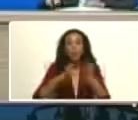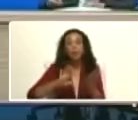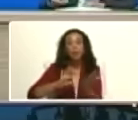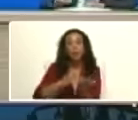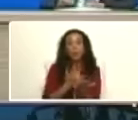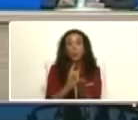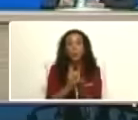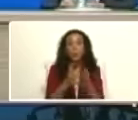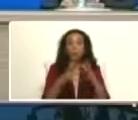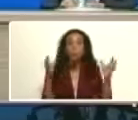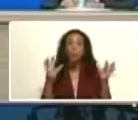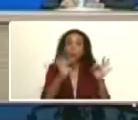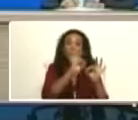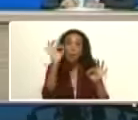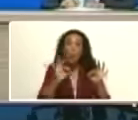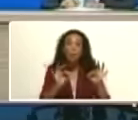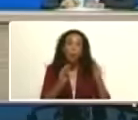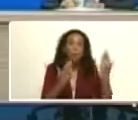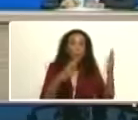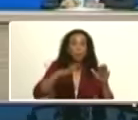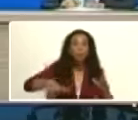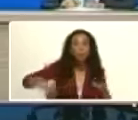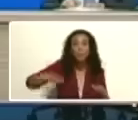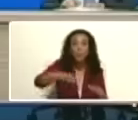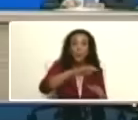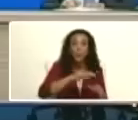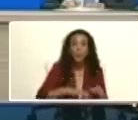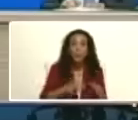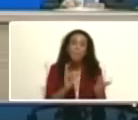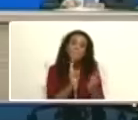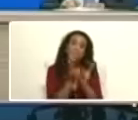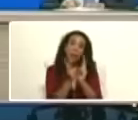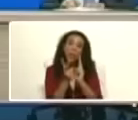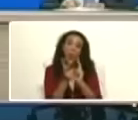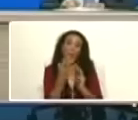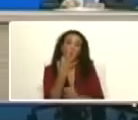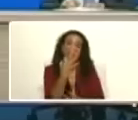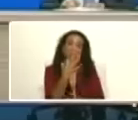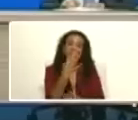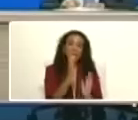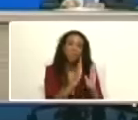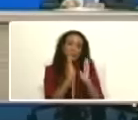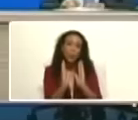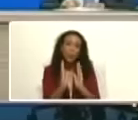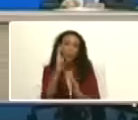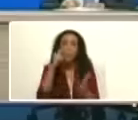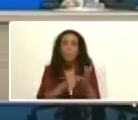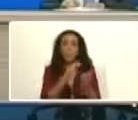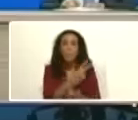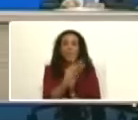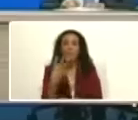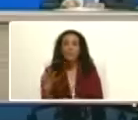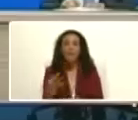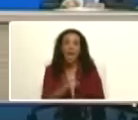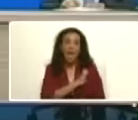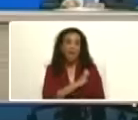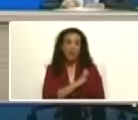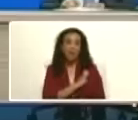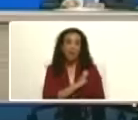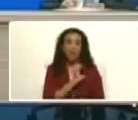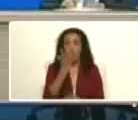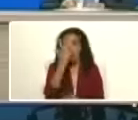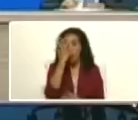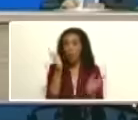agroindustrial, volumen de producción por sector. Variaciones del tercer trimestre 2023,